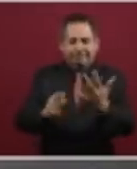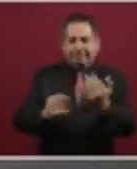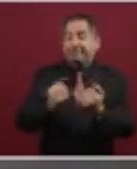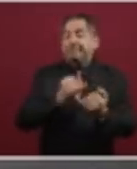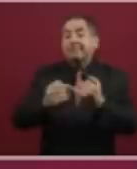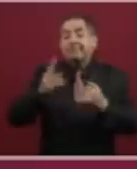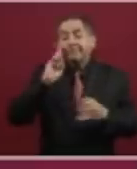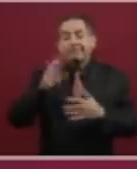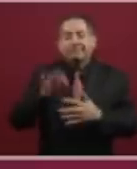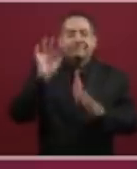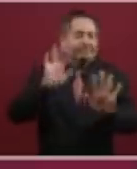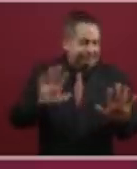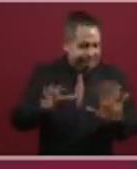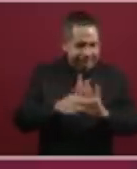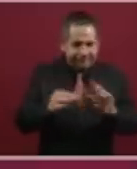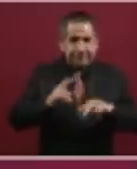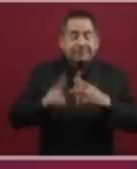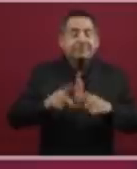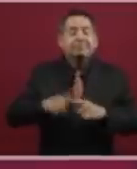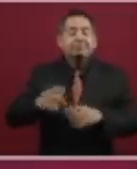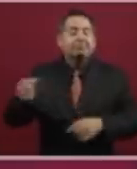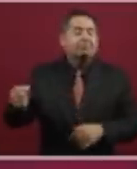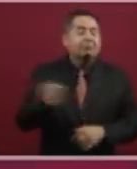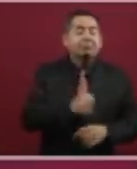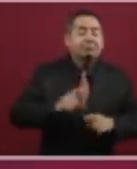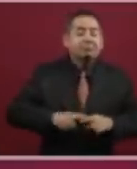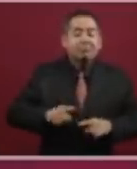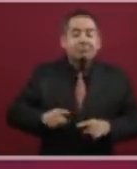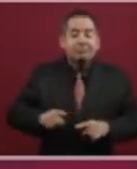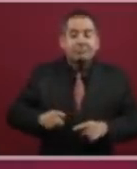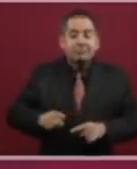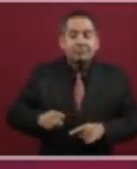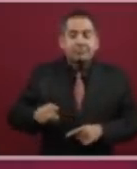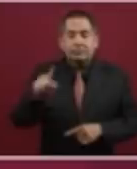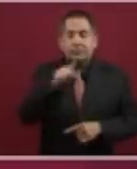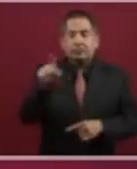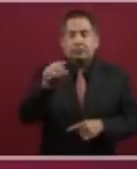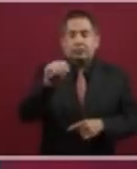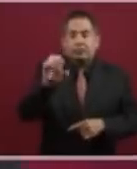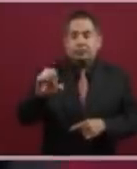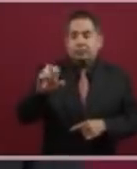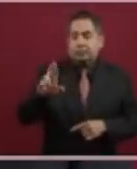quedó. Bueno, va a ser Zoé Robledo,